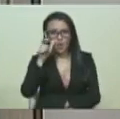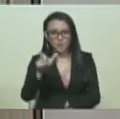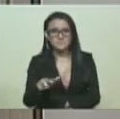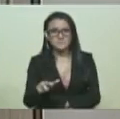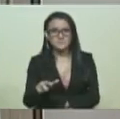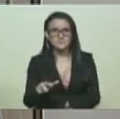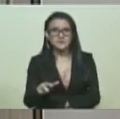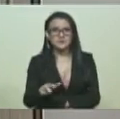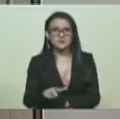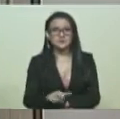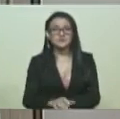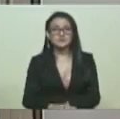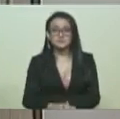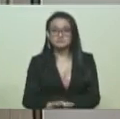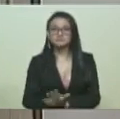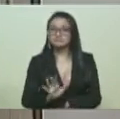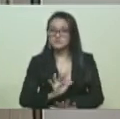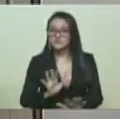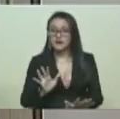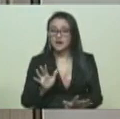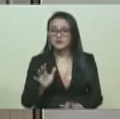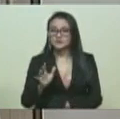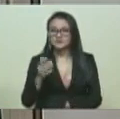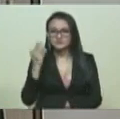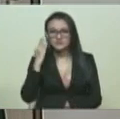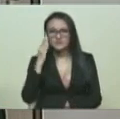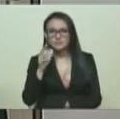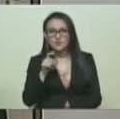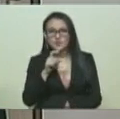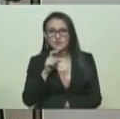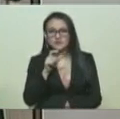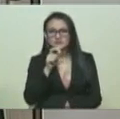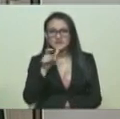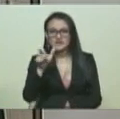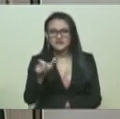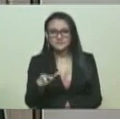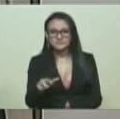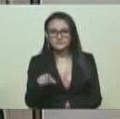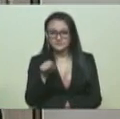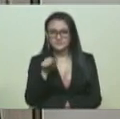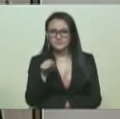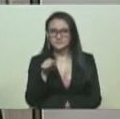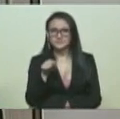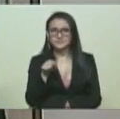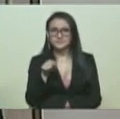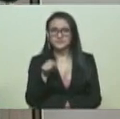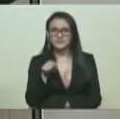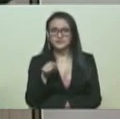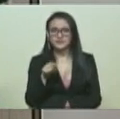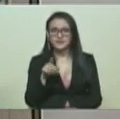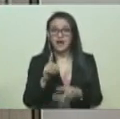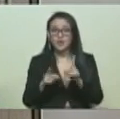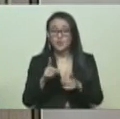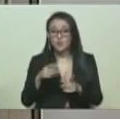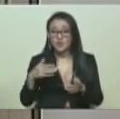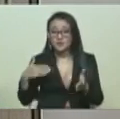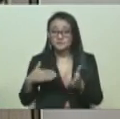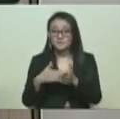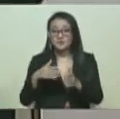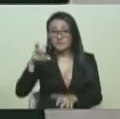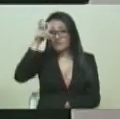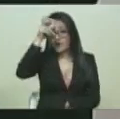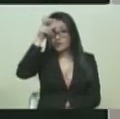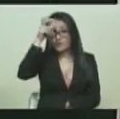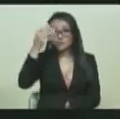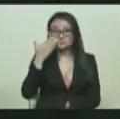señor, también logramos identificar parte de la banda que cometió algunos atentados en Falcón.